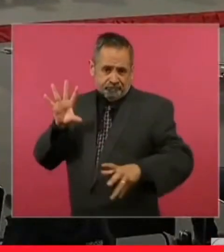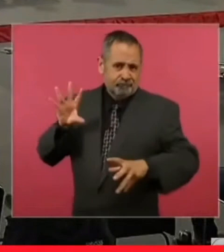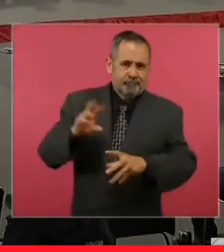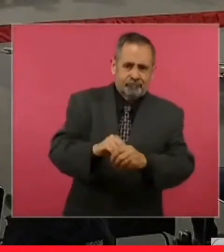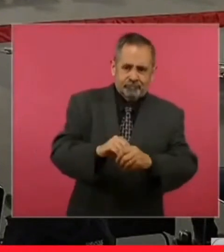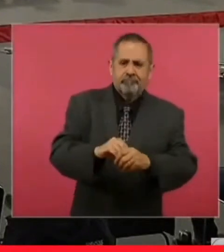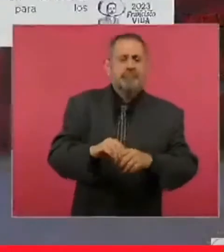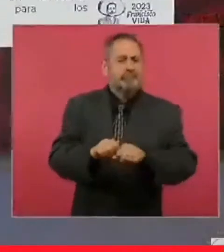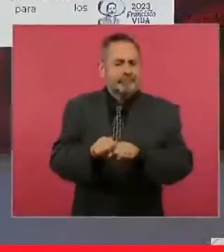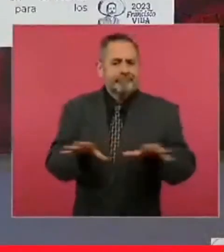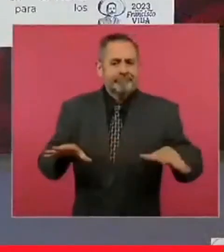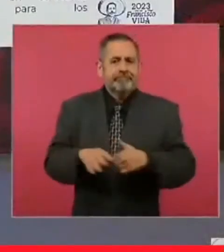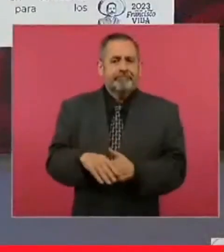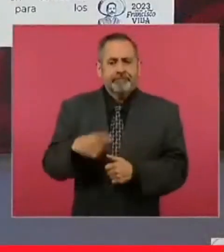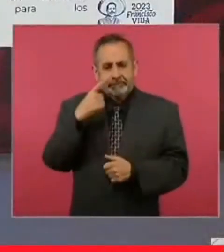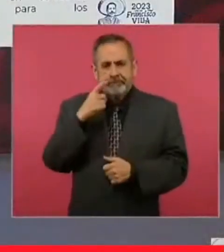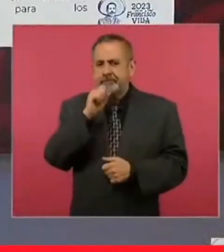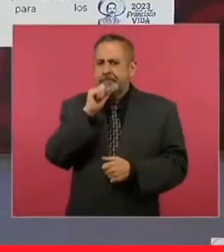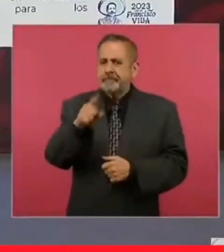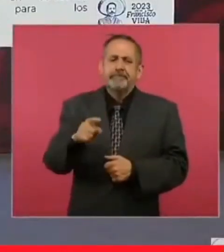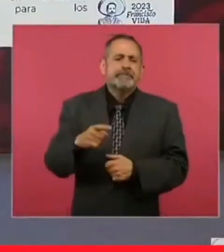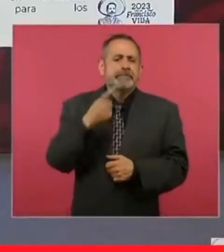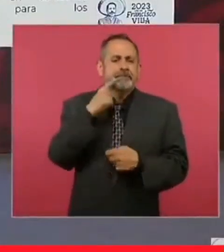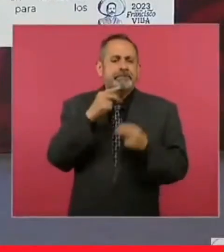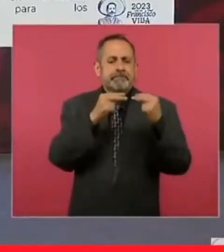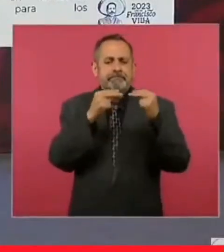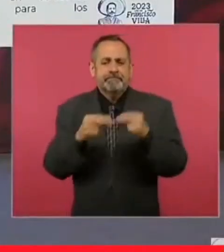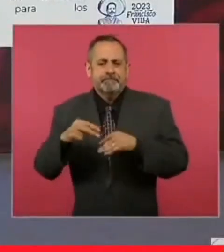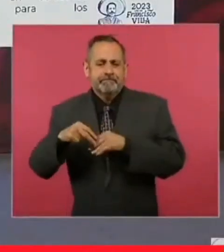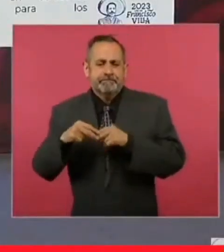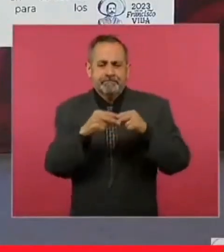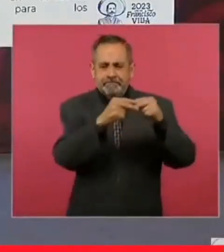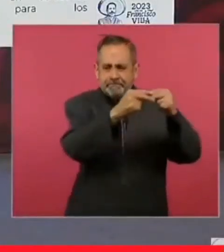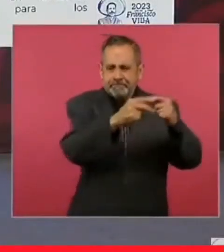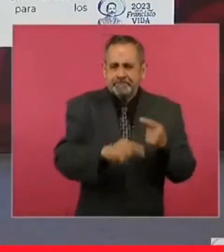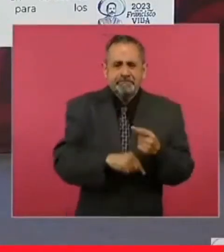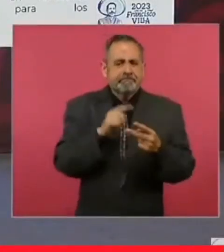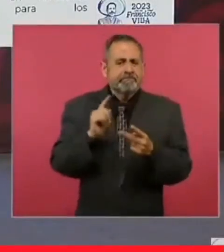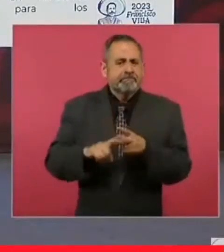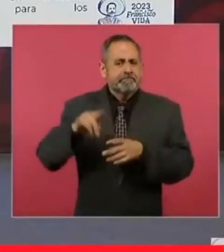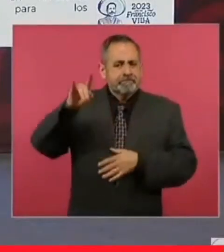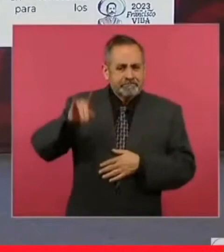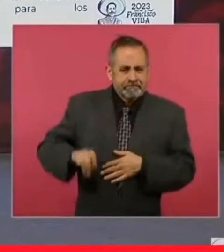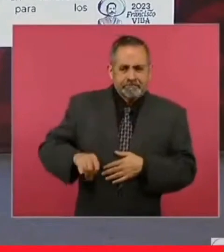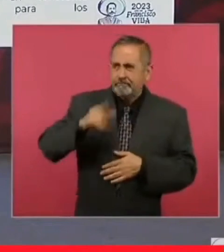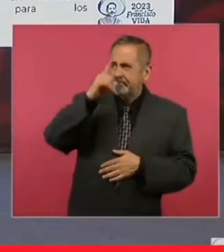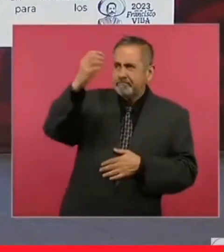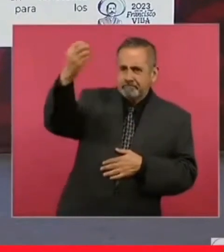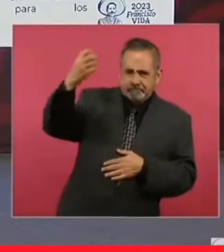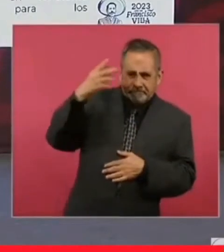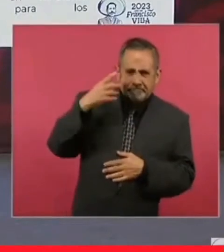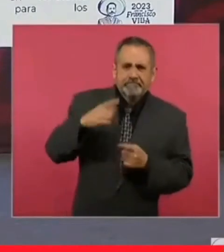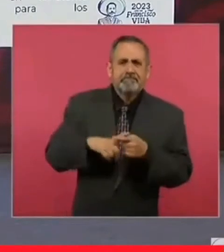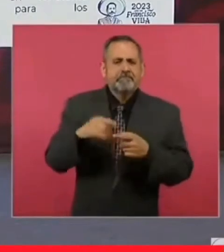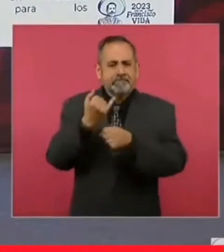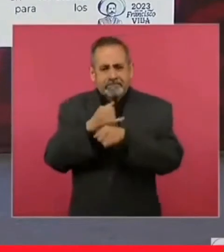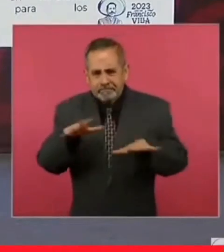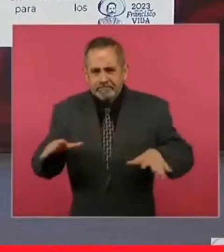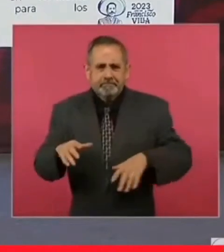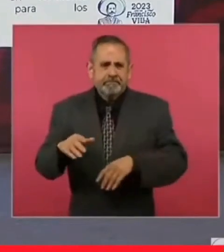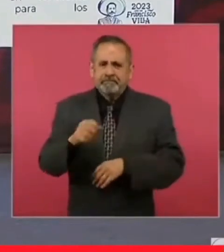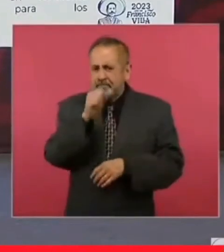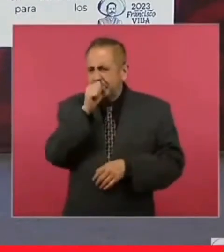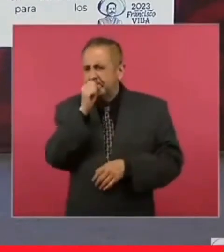y accionar las escaleras eléctricas, los elevadores, los sistemas de iluminación, los sistemas informáticos de